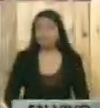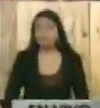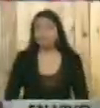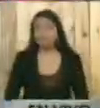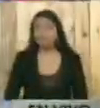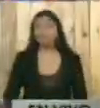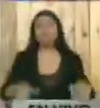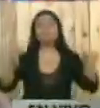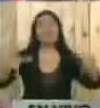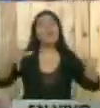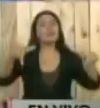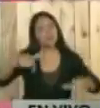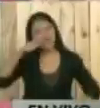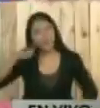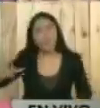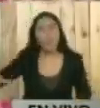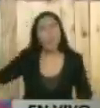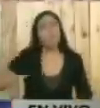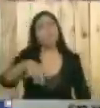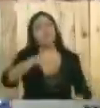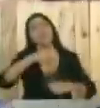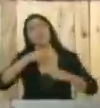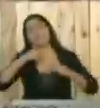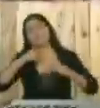que aquí hay un pueblo aguerrido,